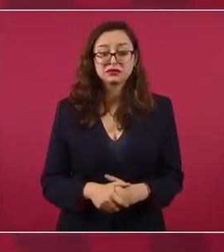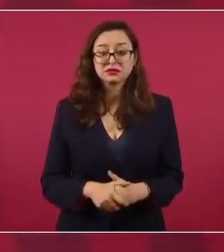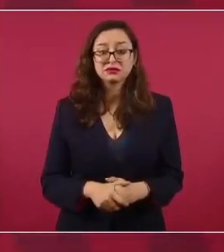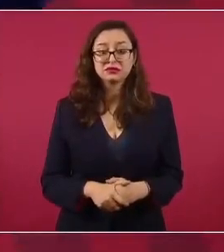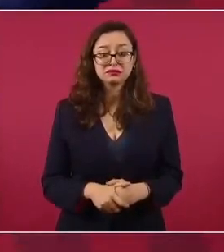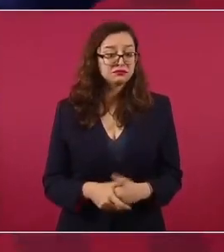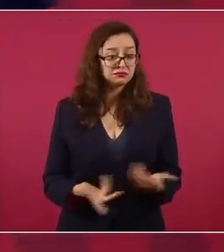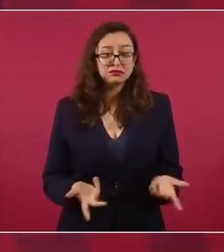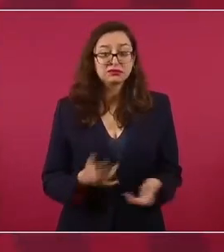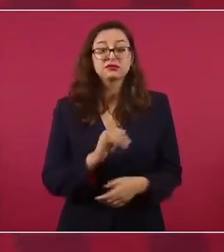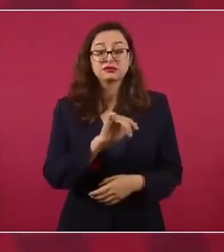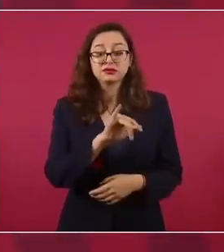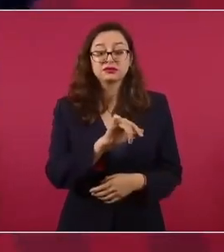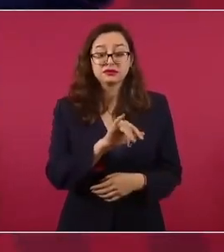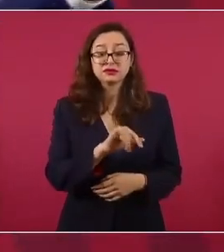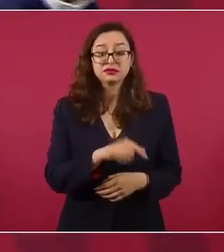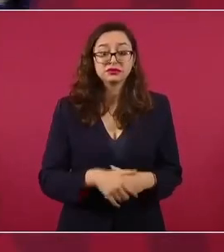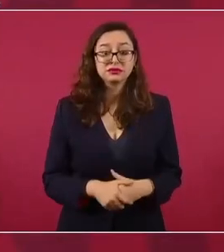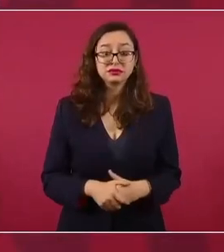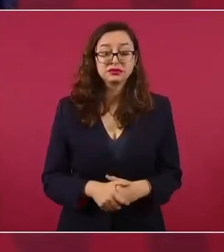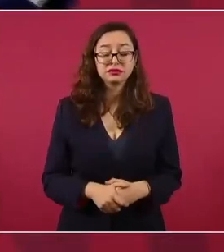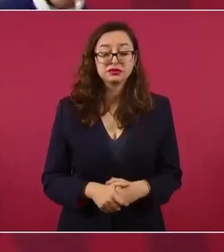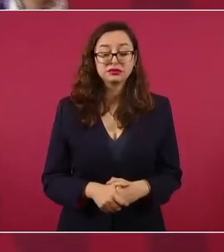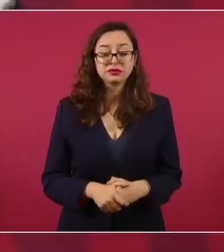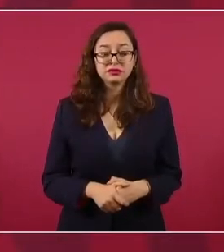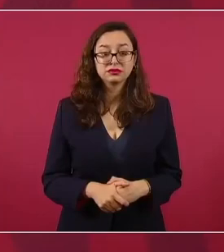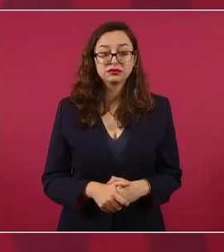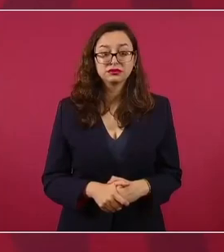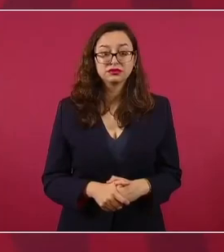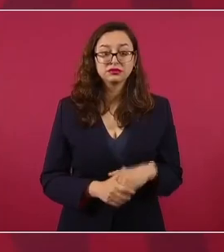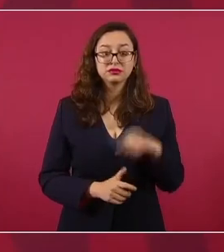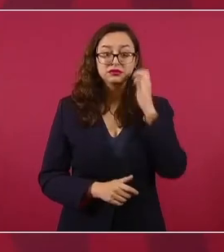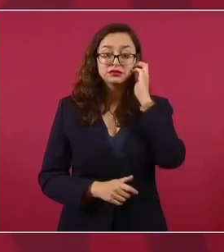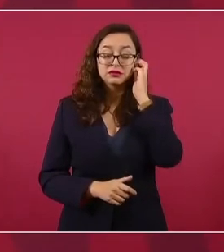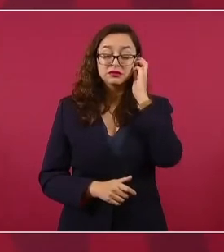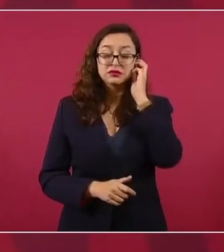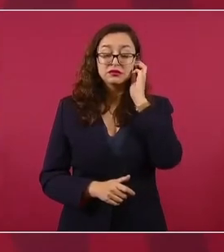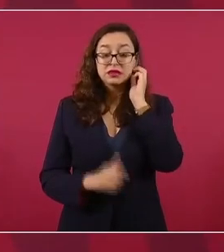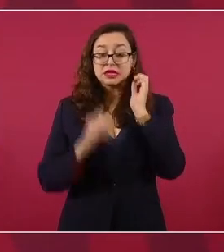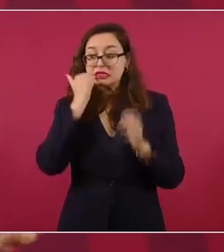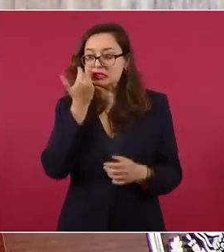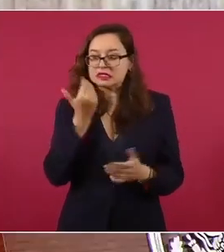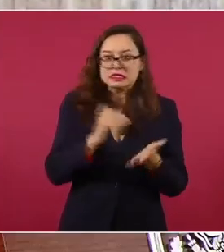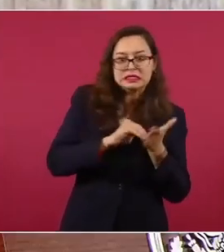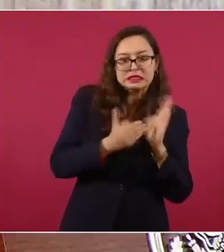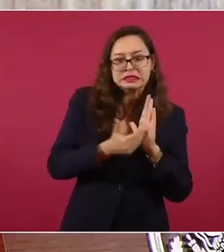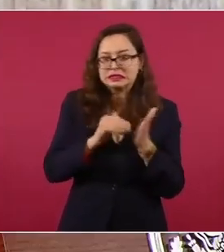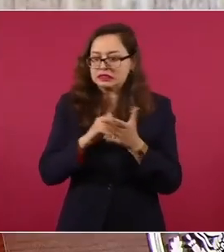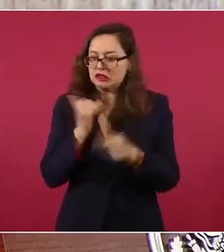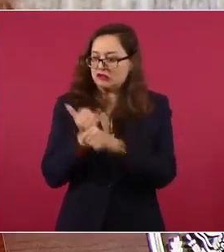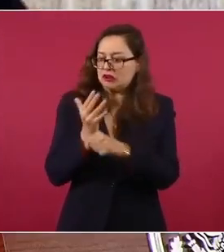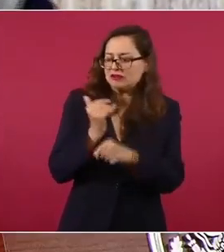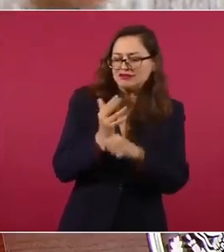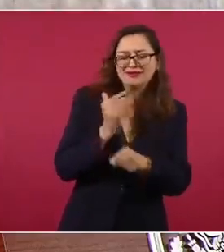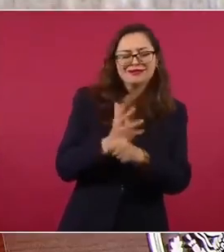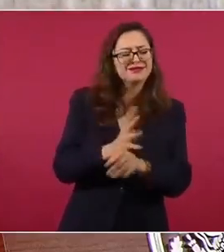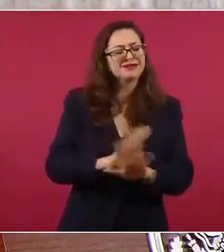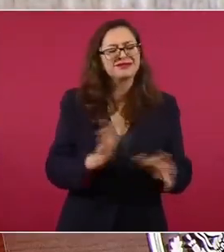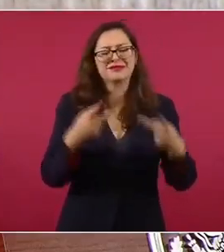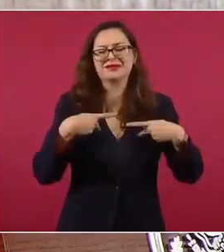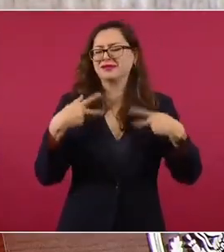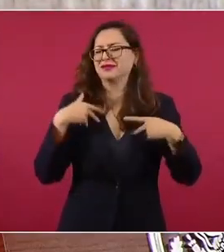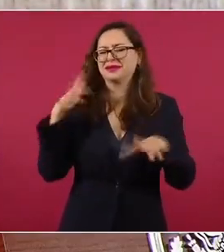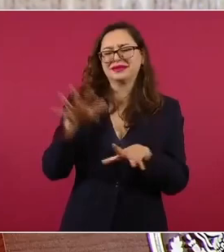Y quisieron ahí siempre ponernos trabas y no pudieron, porque el pueblo ya estaba